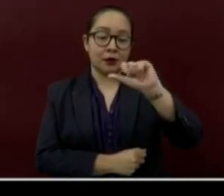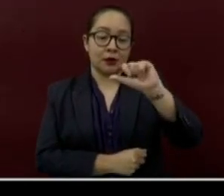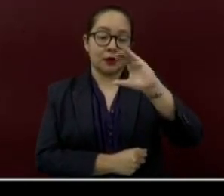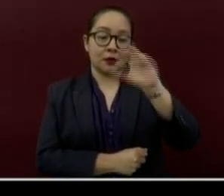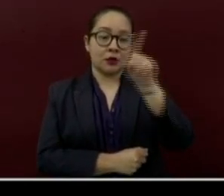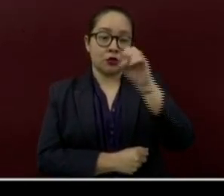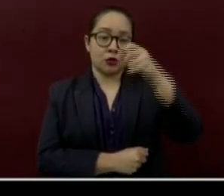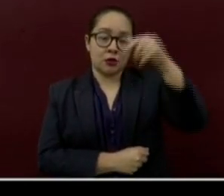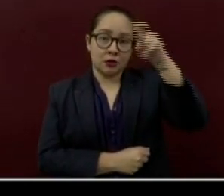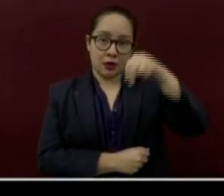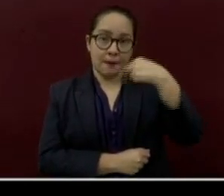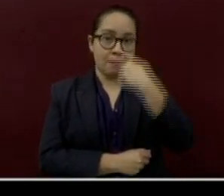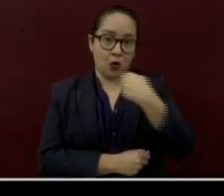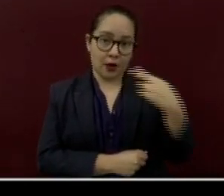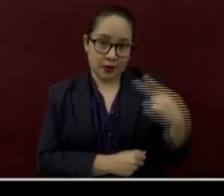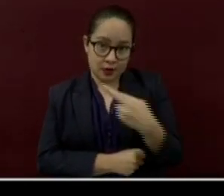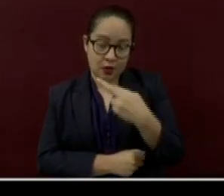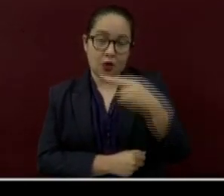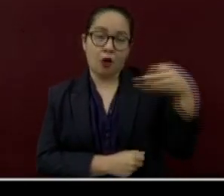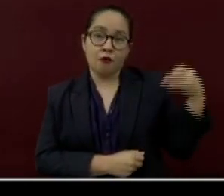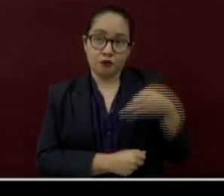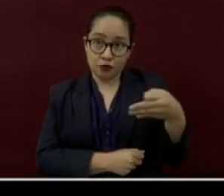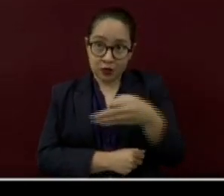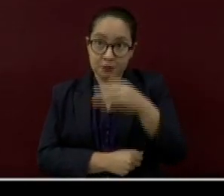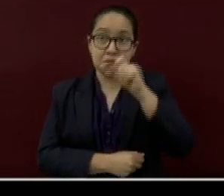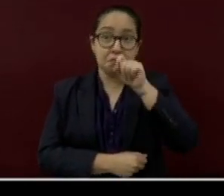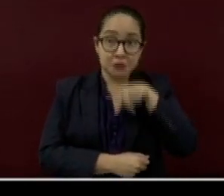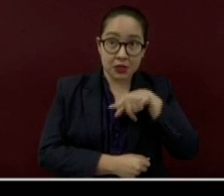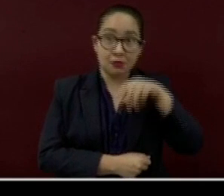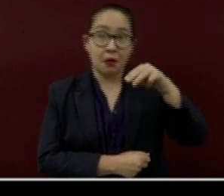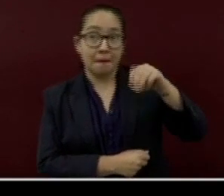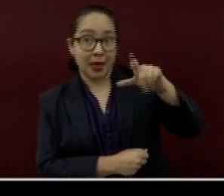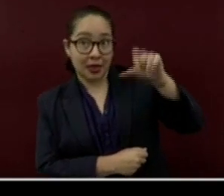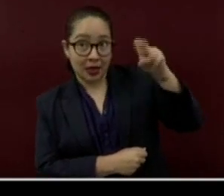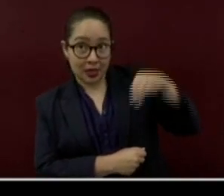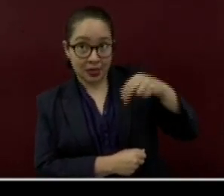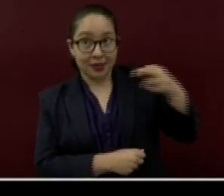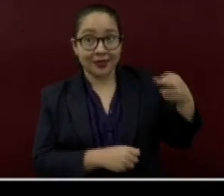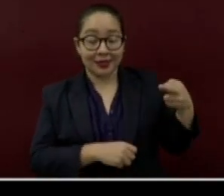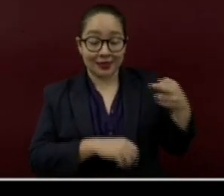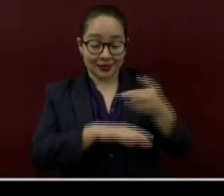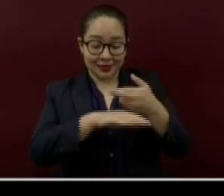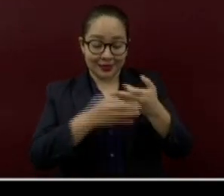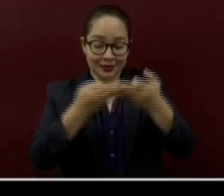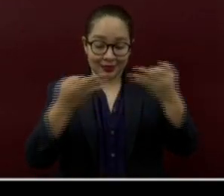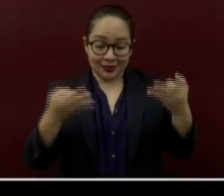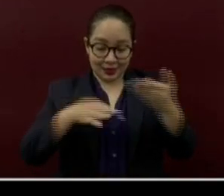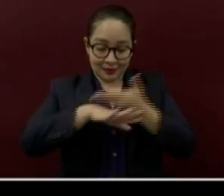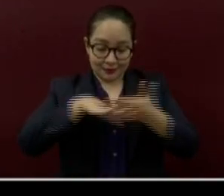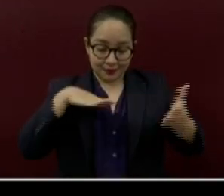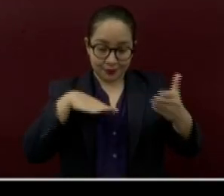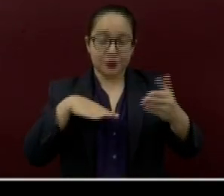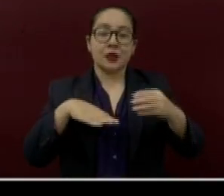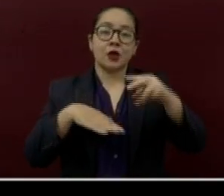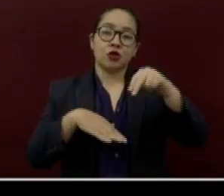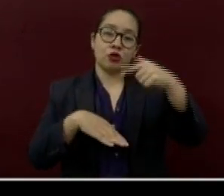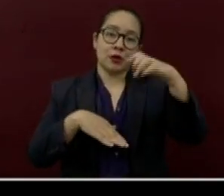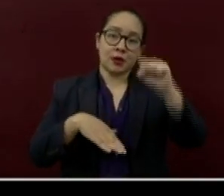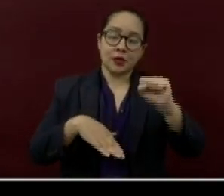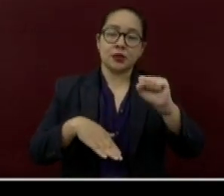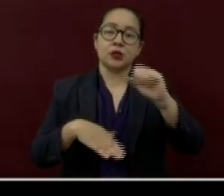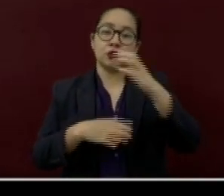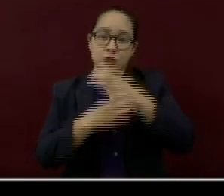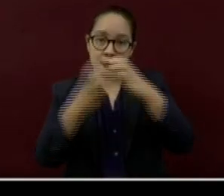río fortín de igual manera los de medellín tierra blanca nogales cosamaloapan san